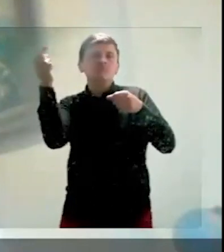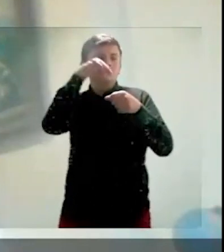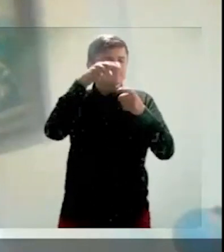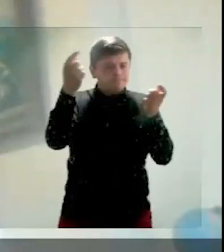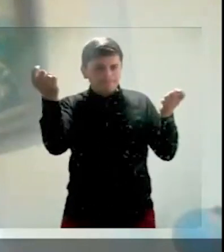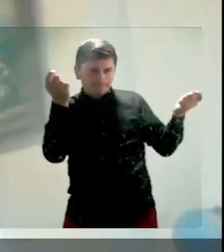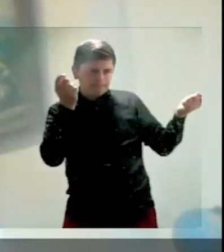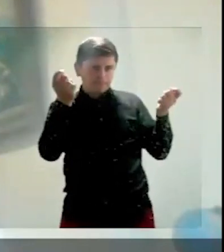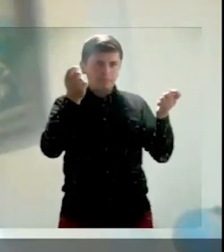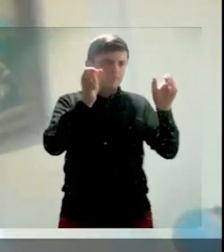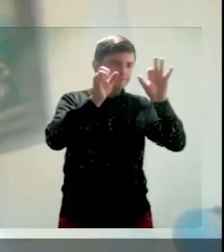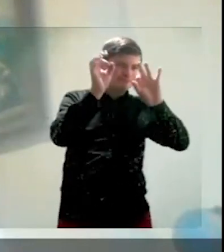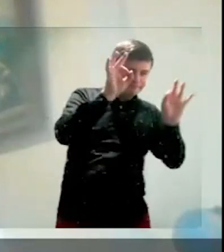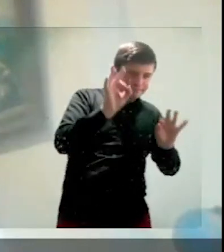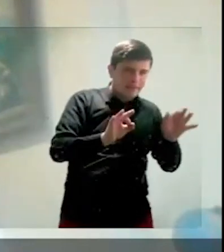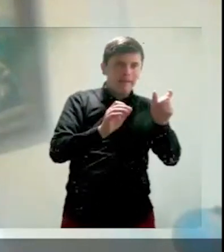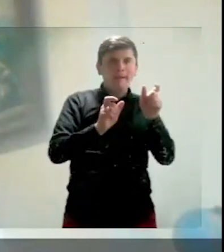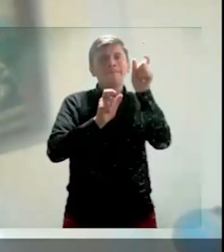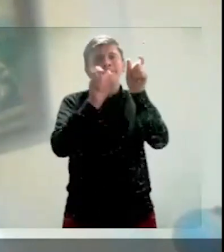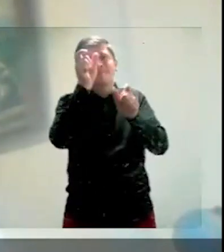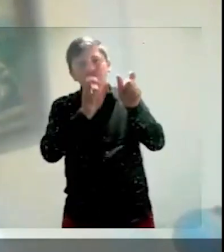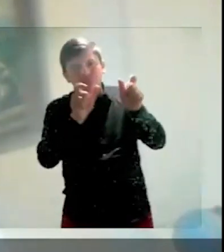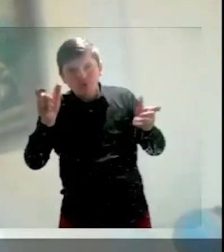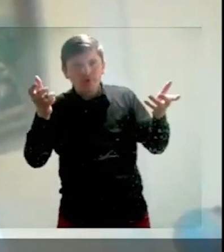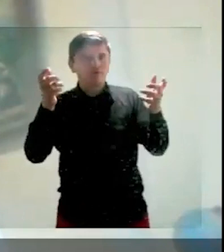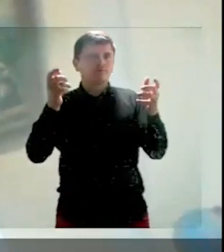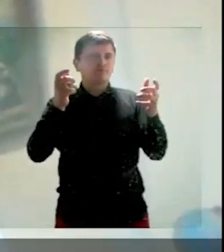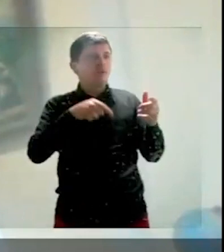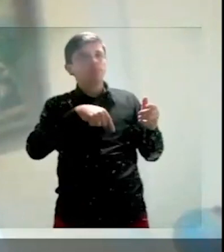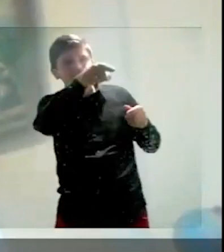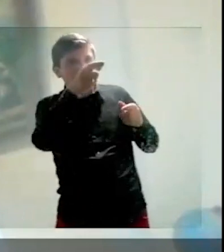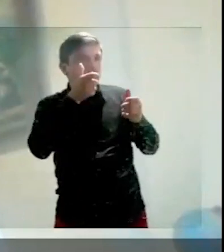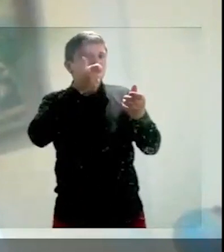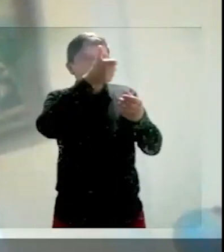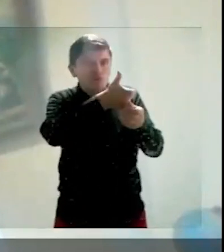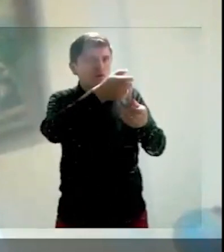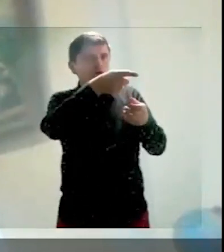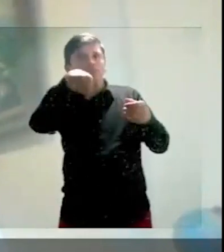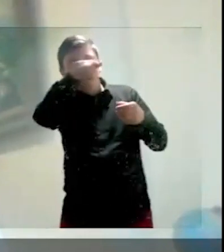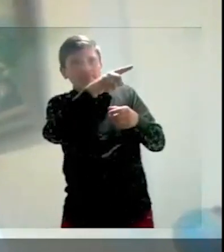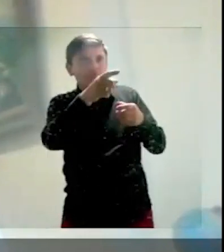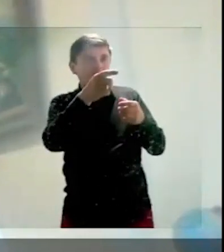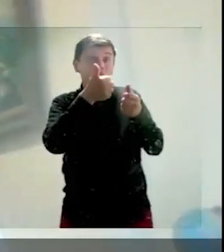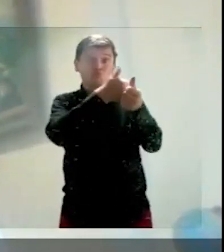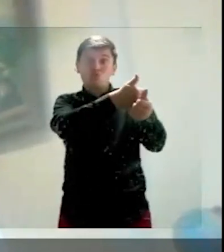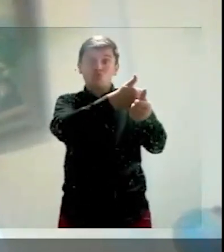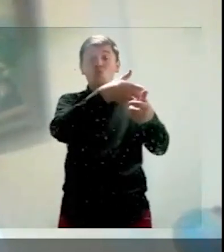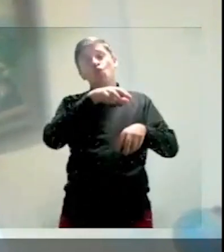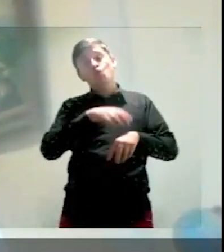aparato de equipos y de personal para hacer esos seguimientos, que eso ya es